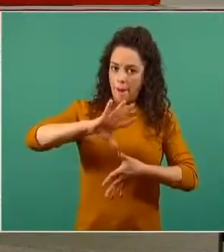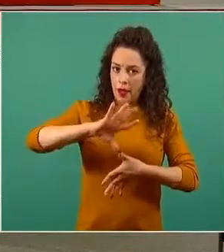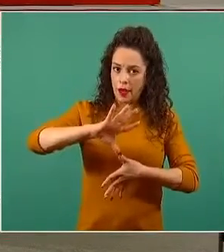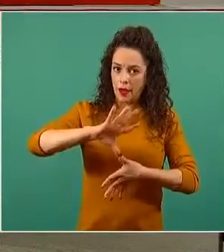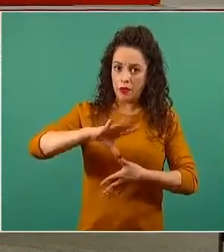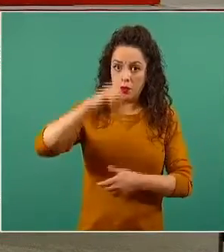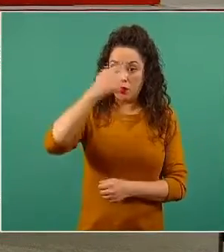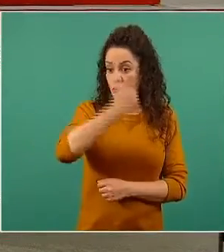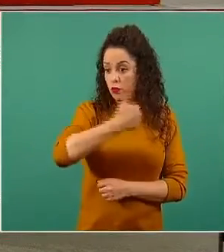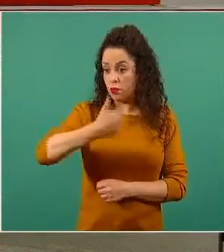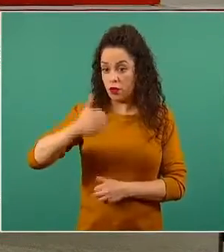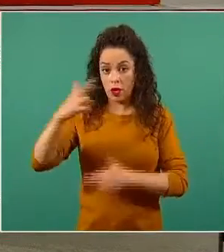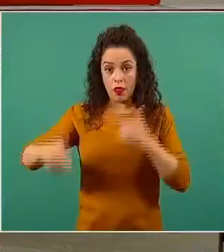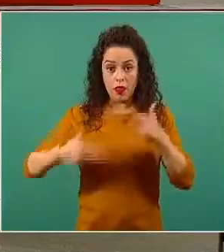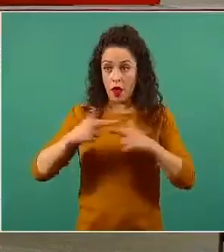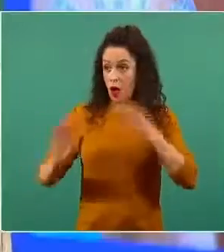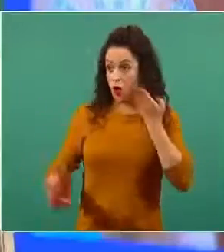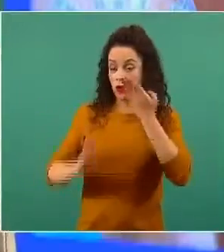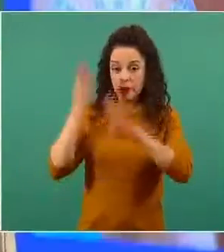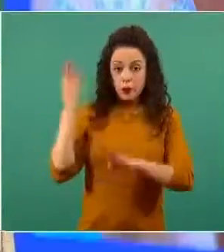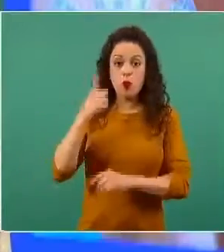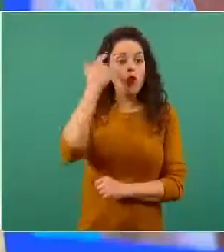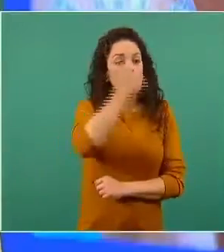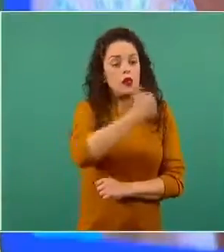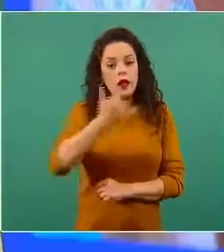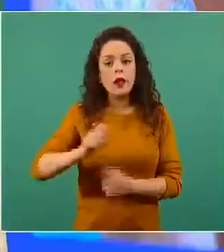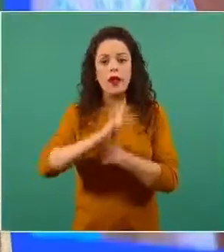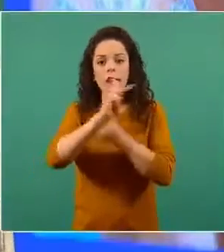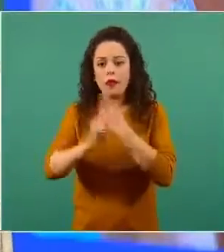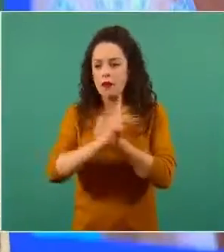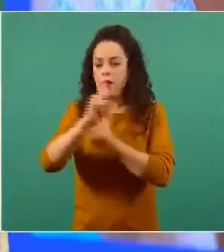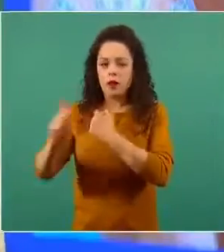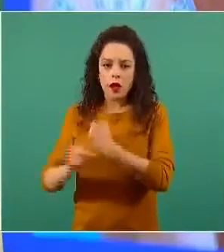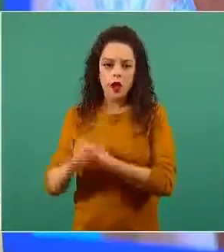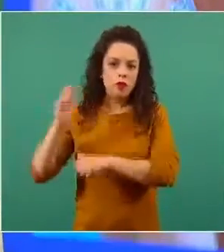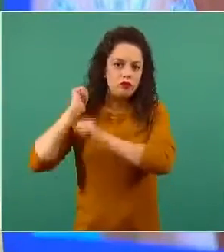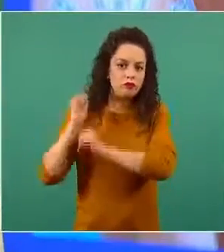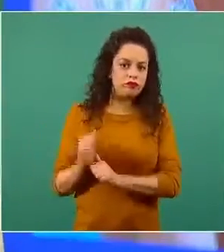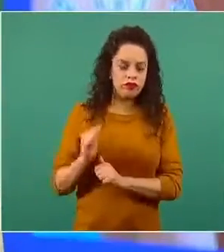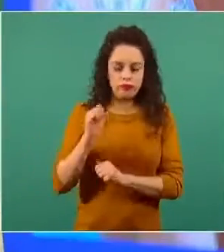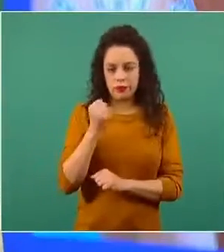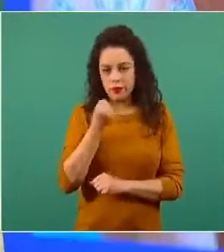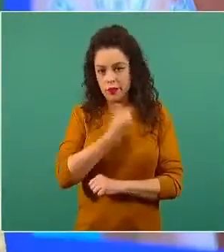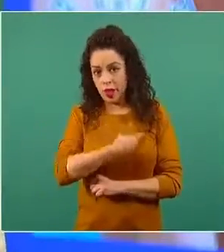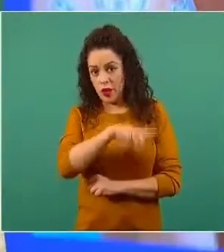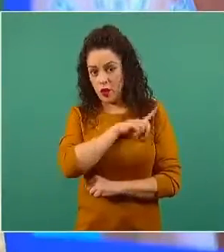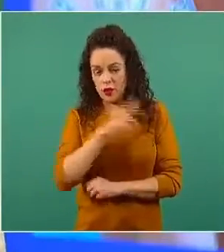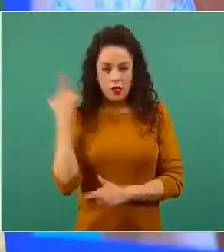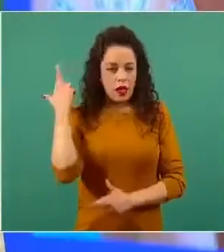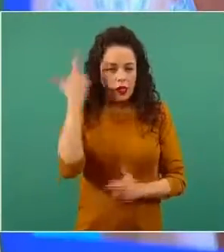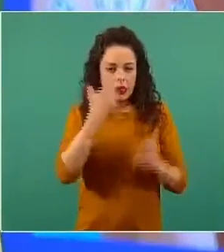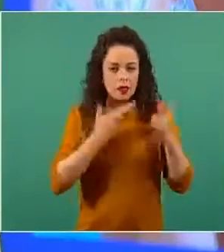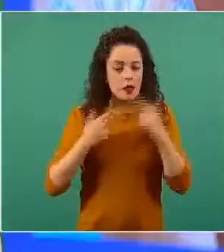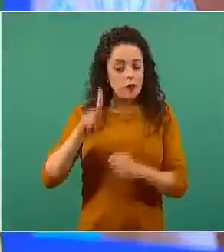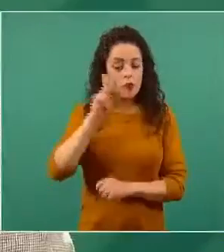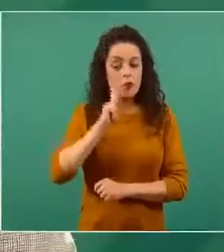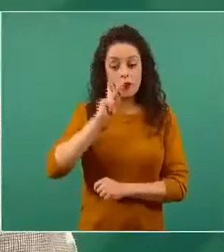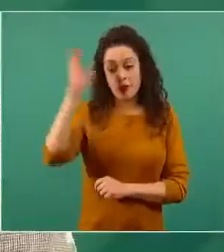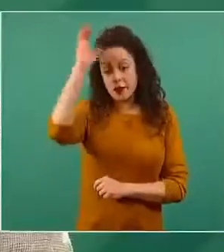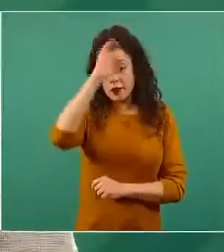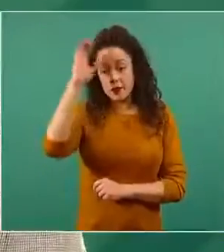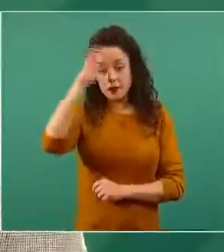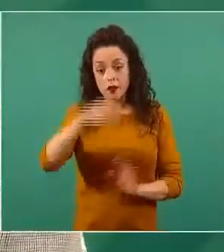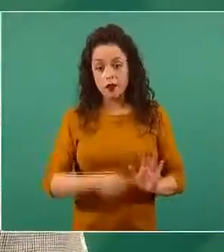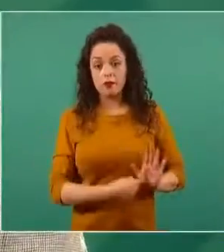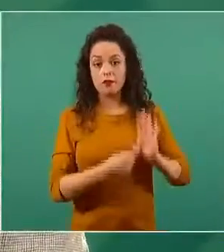cada región del mundo, los que tiene cada país, su autoridad sanitaria, revisan evidencia científica. Así es como